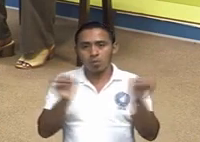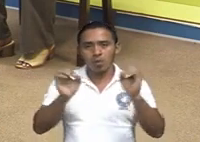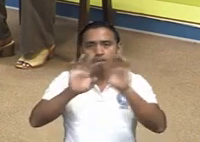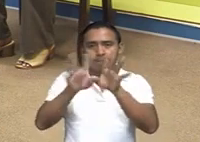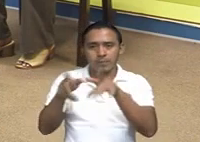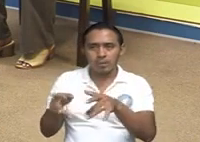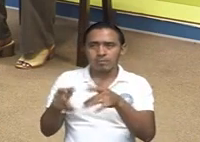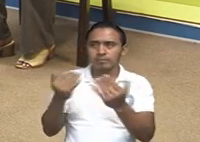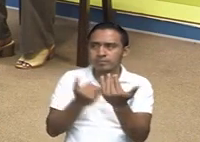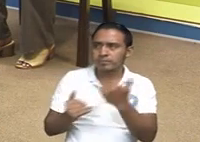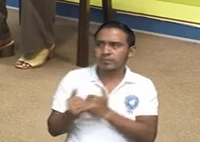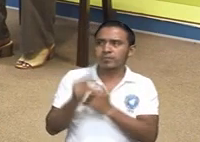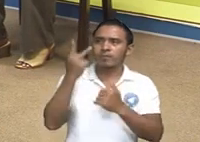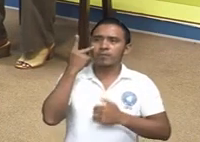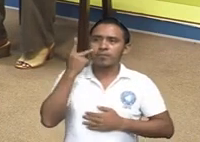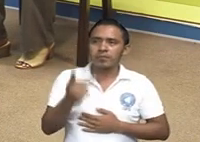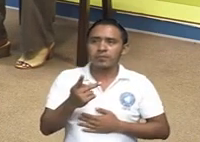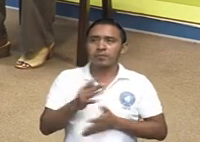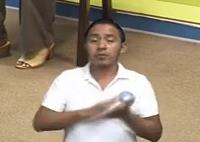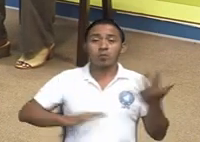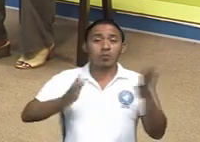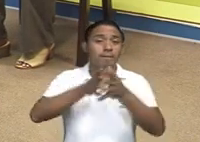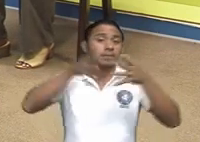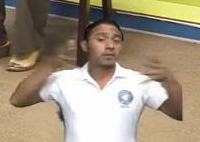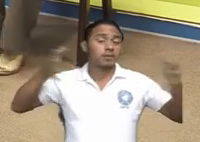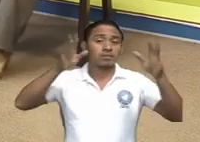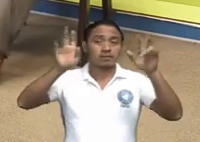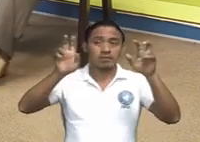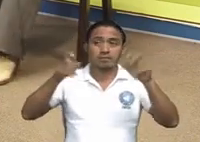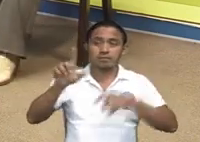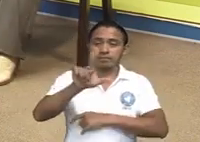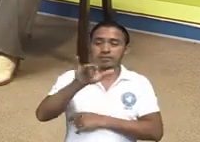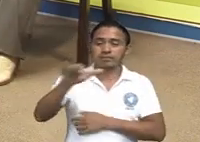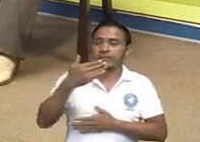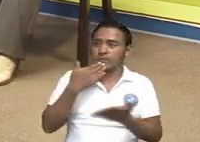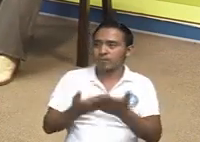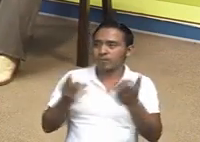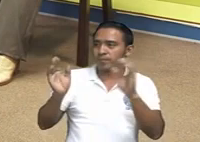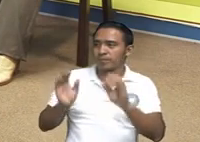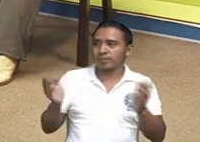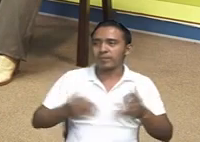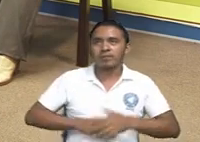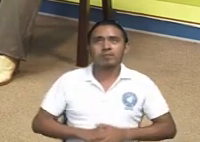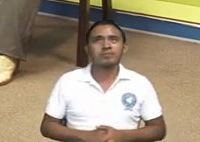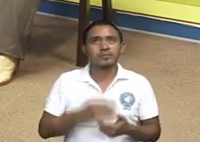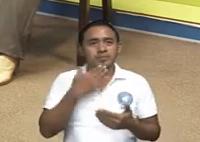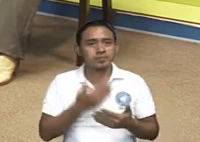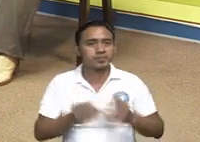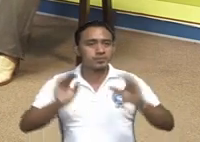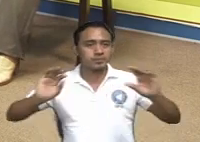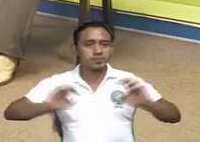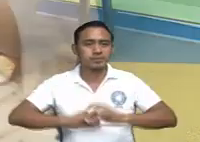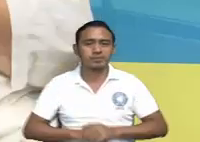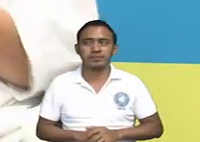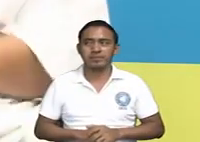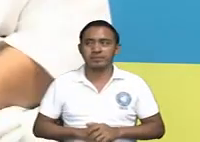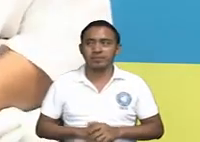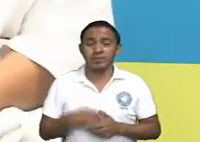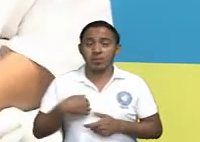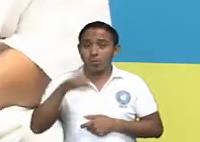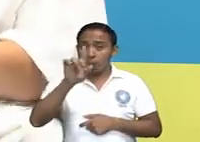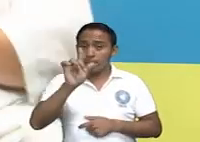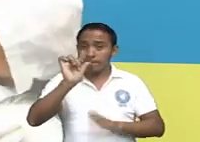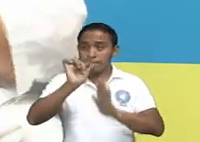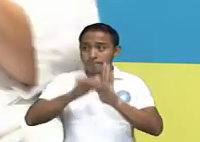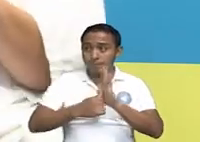abordarlo mayoritariamente o más amplio con la licenciada. Bienvenida, licenciada. Buenas tardes, ¿verdad? Voy a robarte un minutito